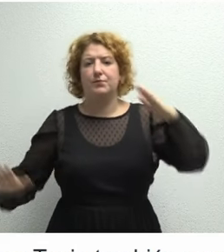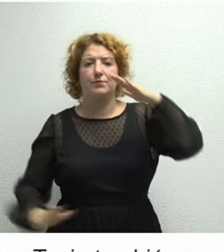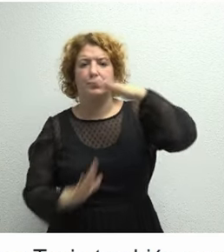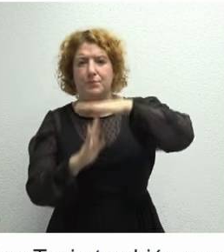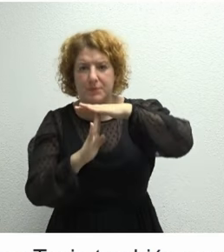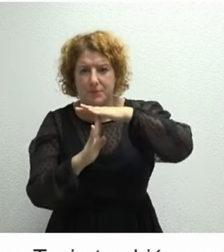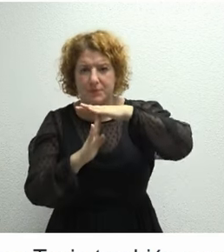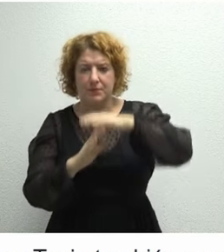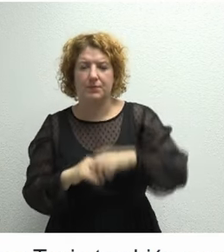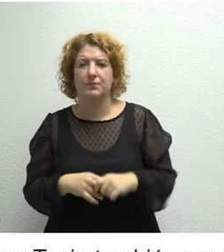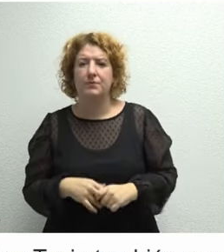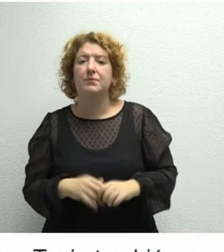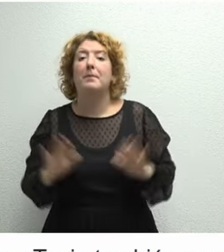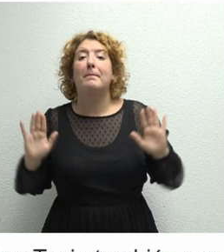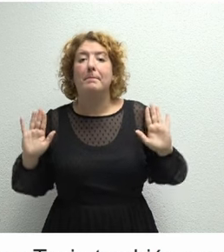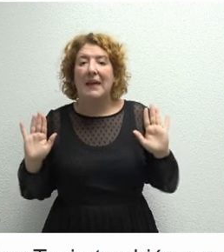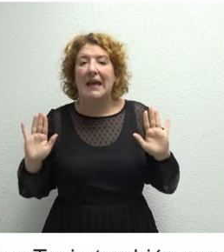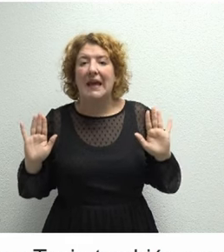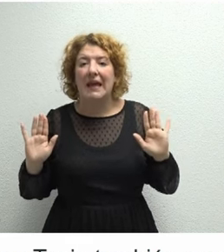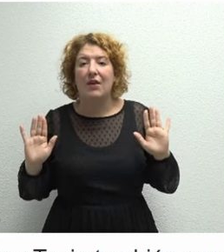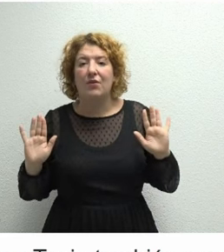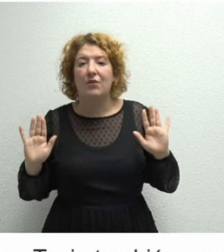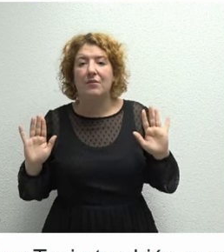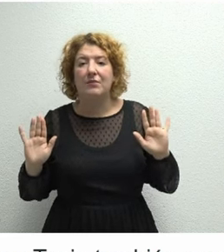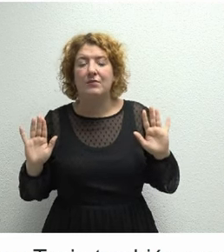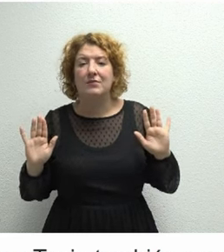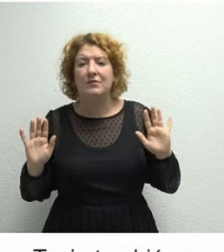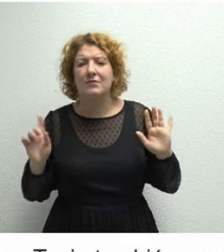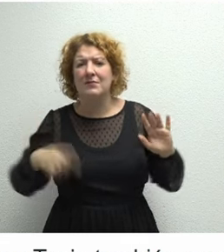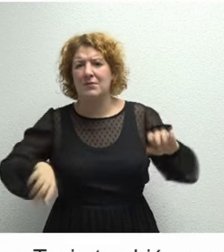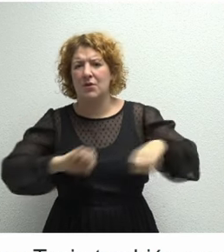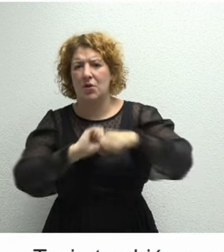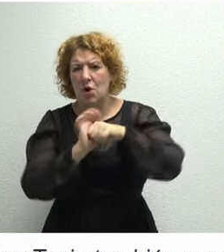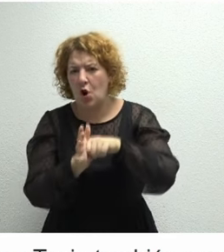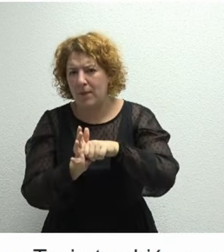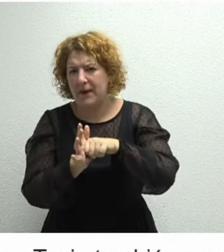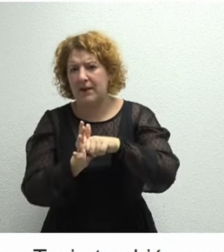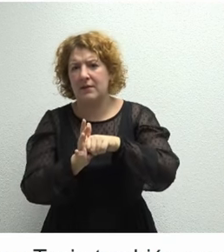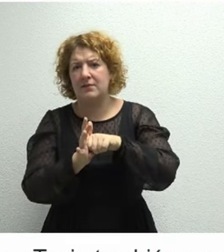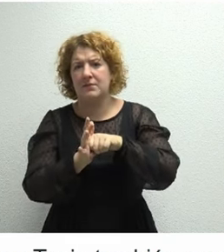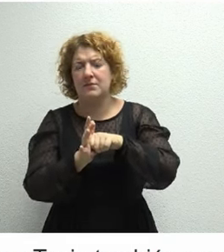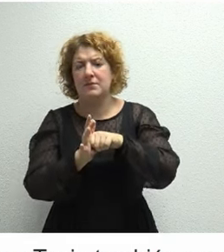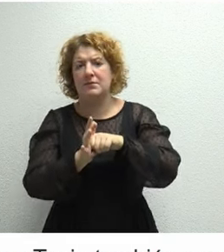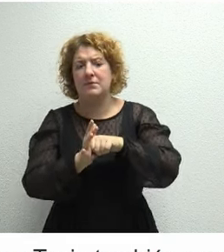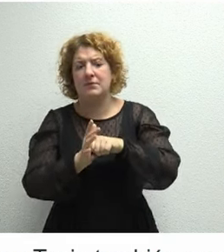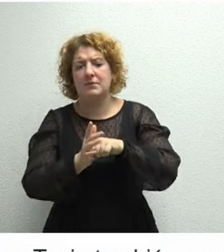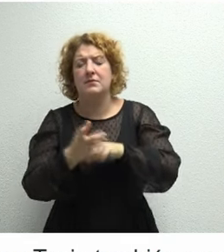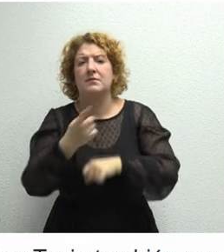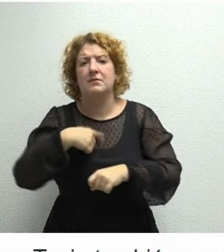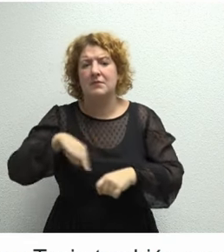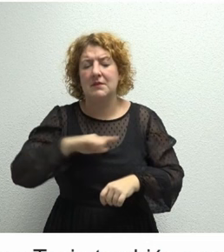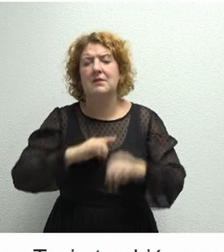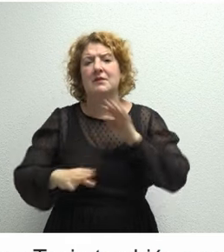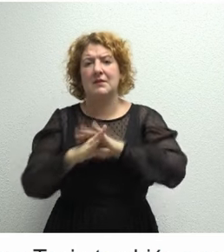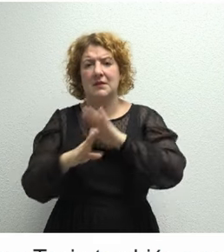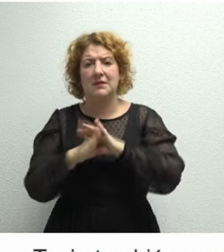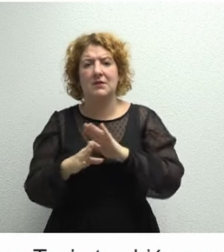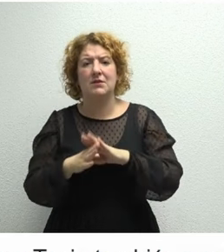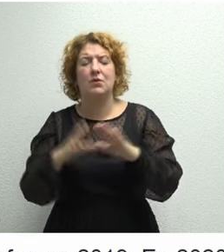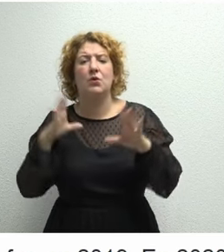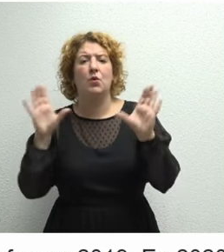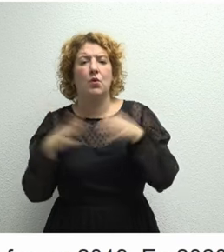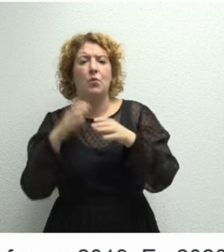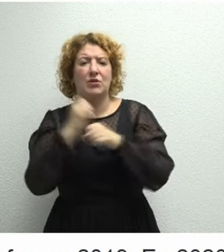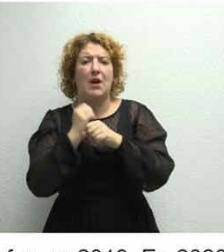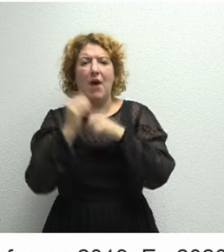no pero eh A pesar del covid y a finales de año seguimos manteniendo ese ese grupo de trabajo